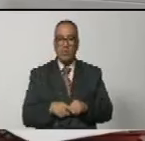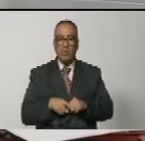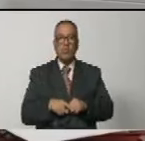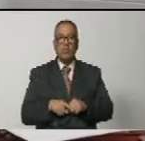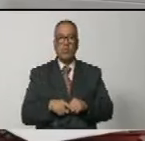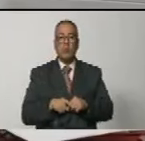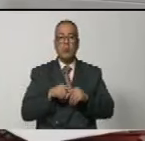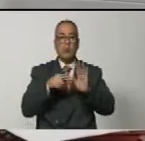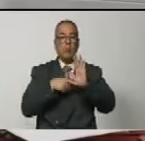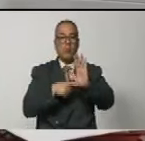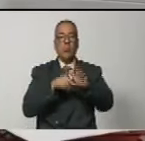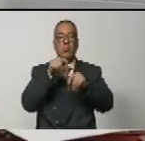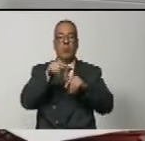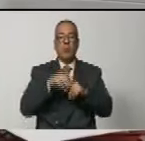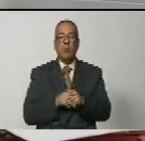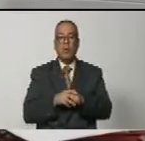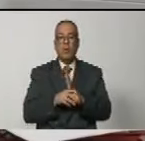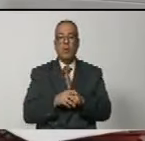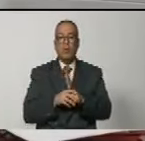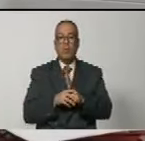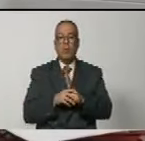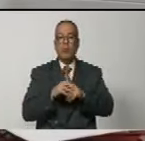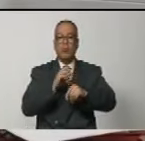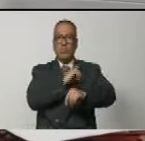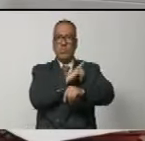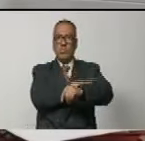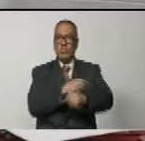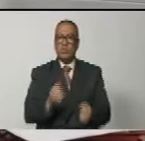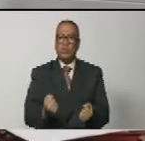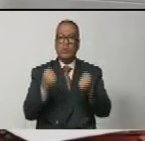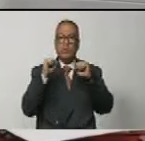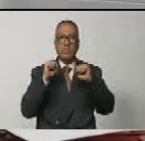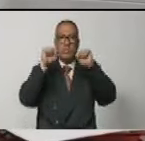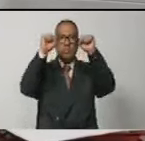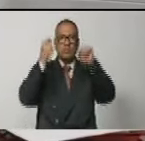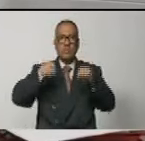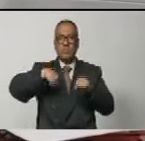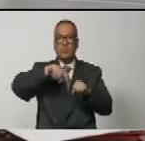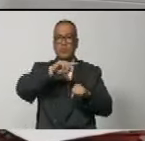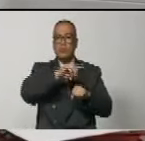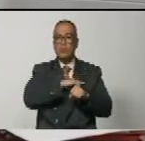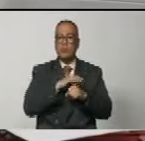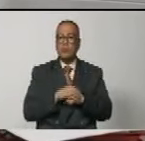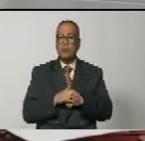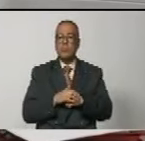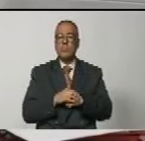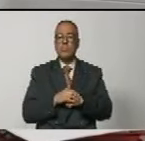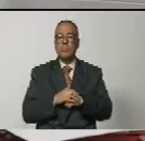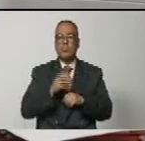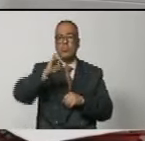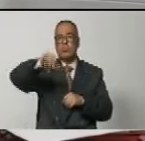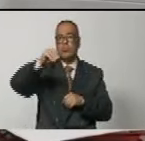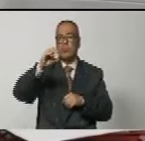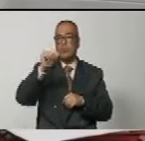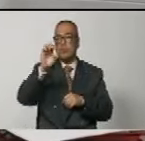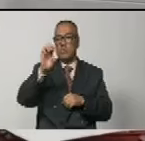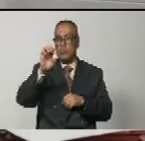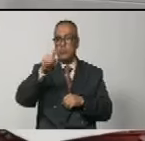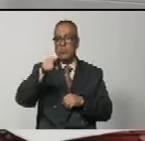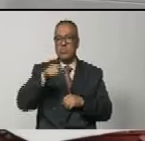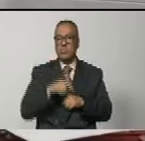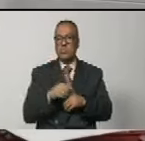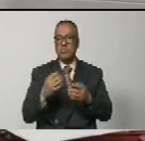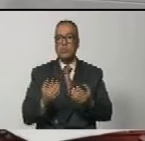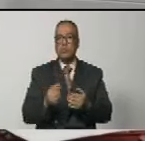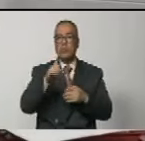una exhibición de parapotencia. Nuestro atleta José Antonio Pérez